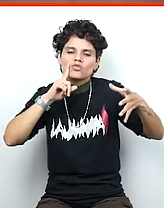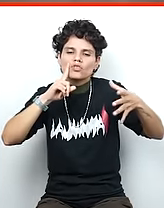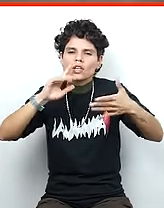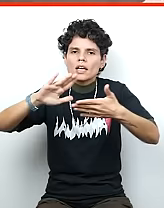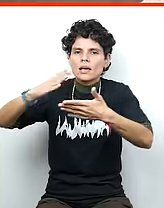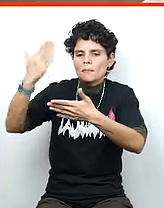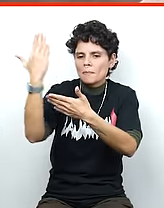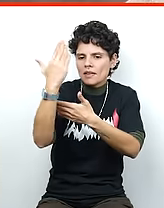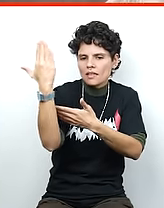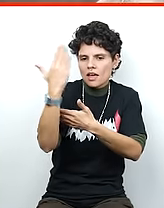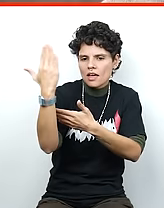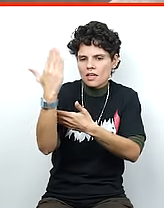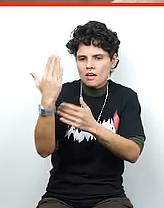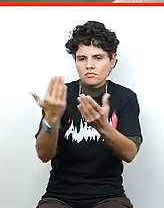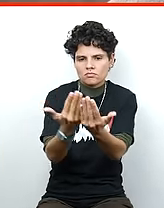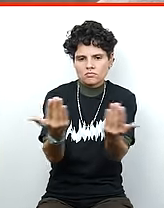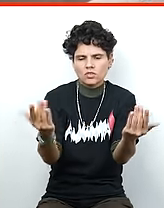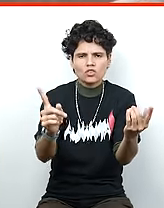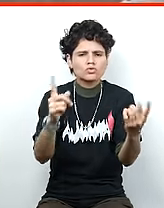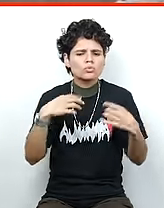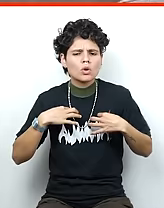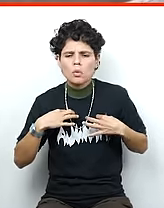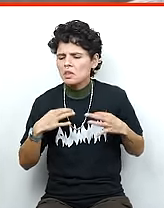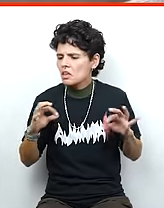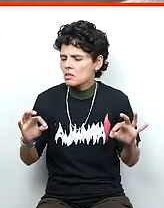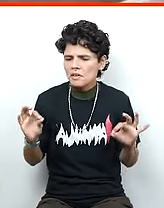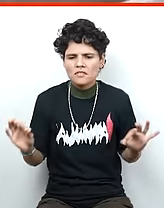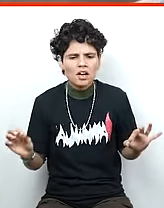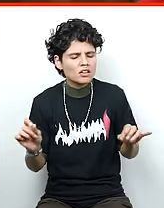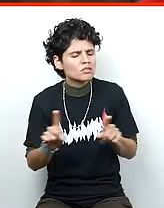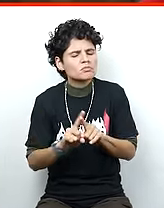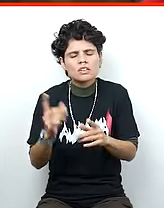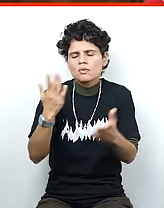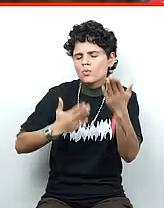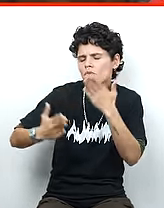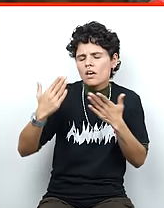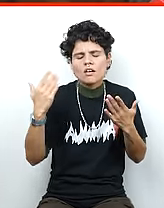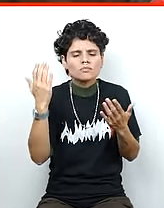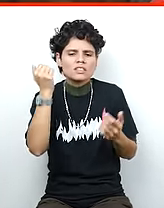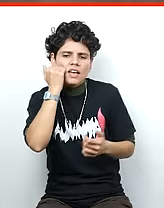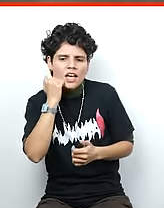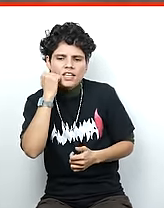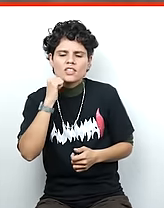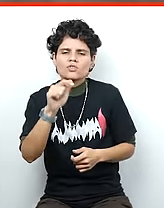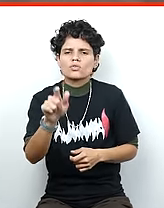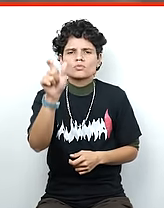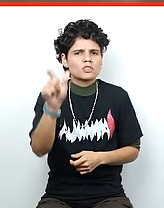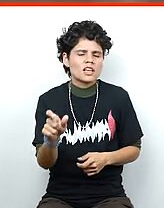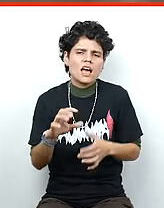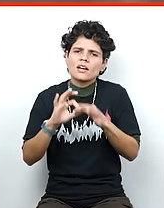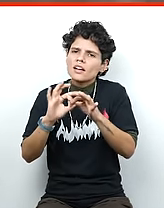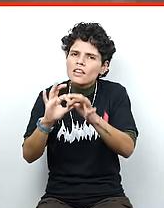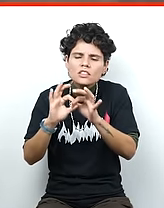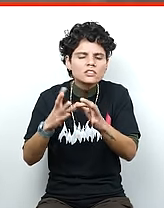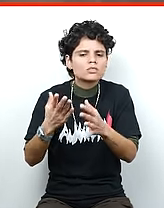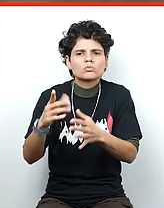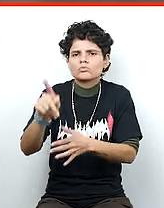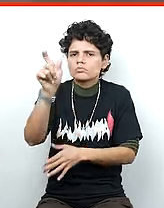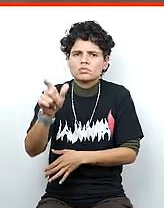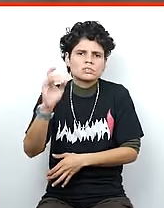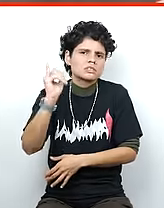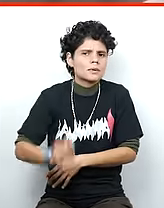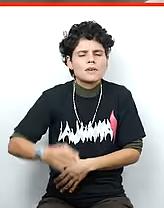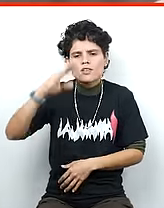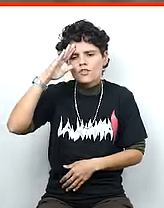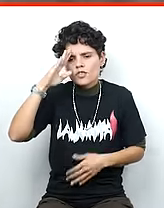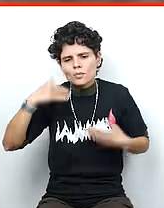que tienen pantalla. Y me tenía su ropita, igual nada, Julián, mi hermano, igual, con él estoy súper agradecido. Él fue una de las primeras personas también las que confió en mí y